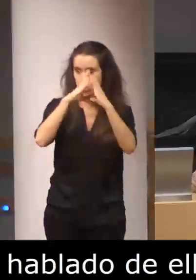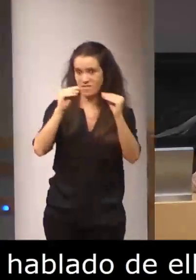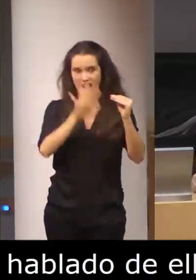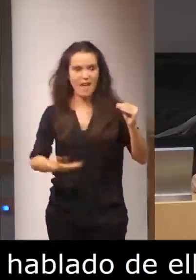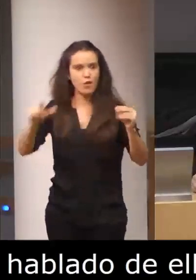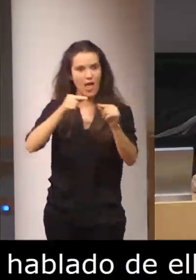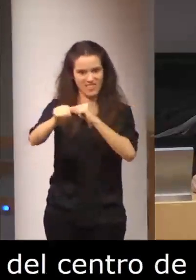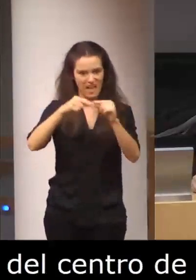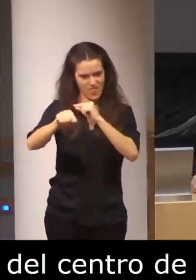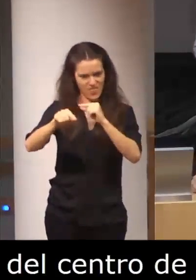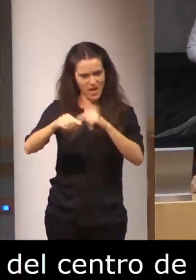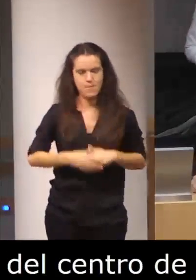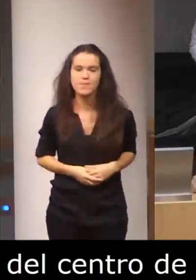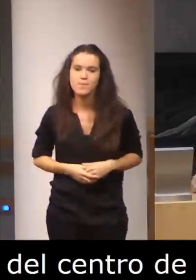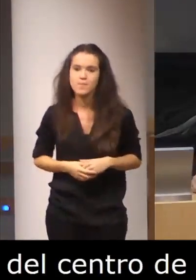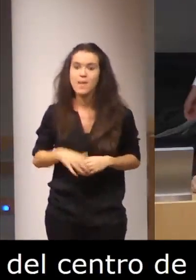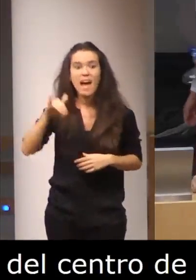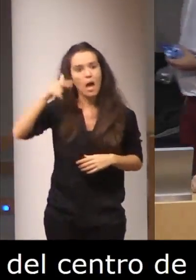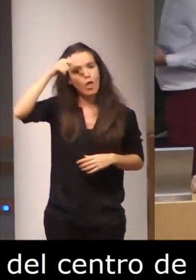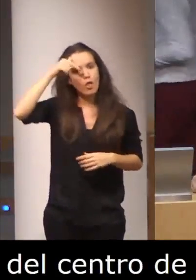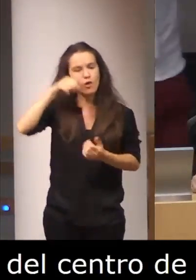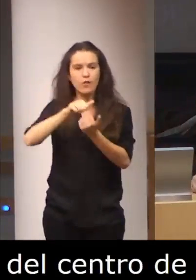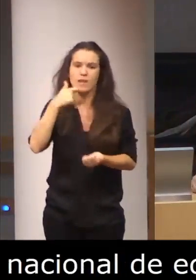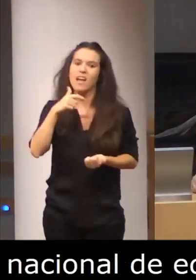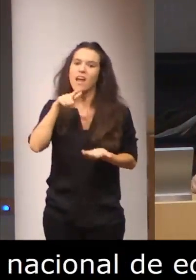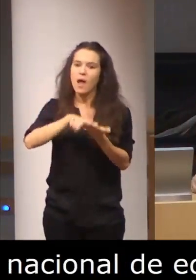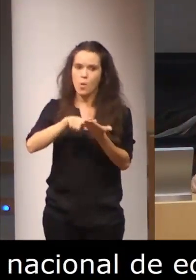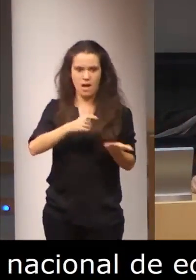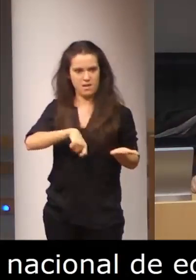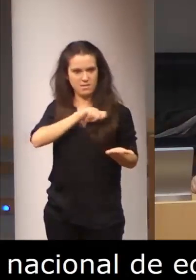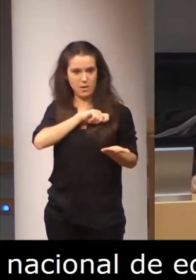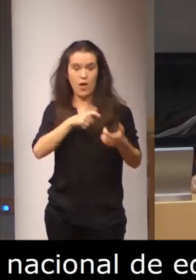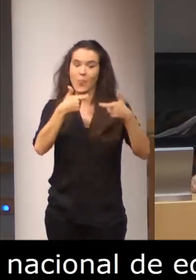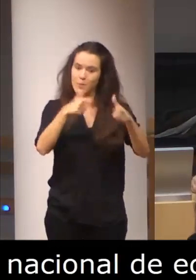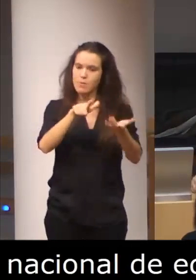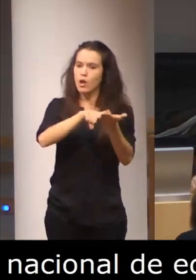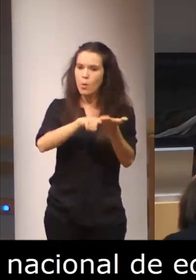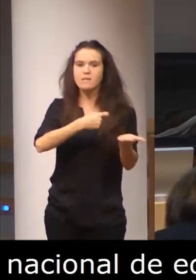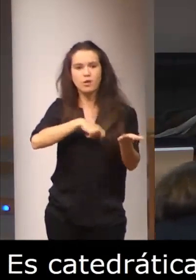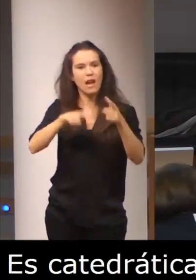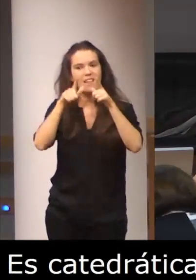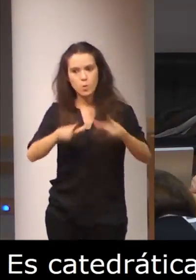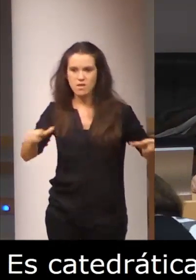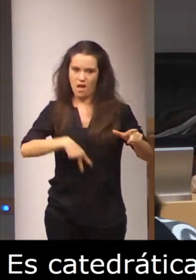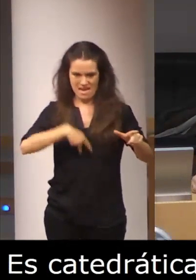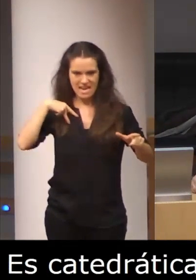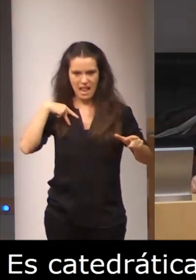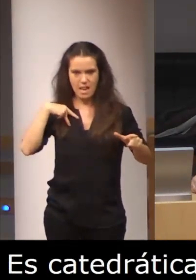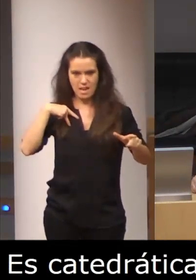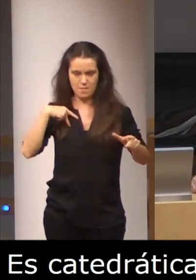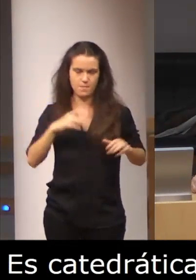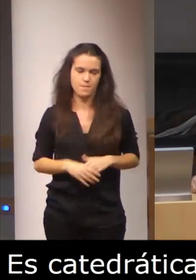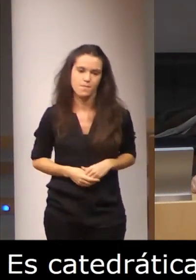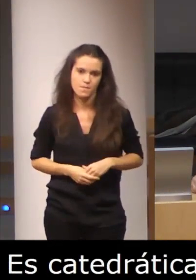Es catedrática de Lengua Española en el Departamento de Lengua Española y Lingüística General de